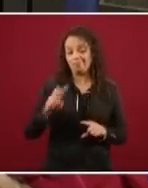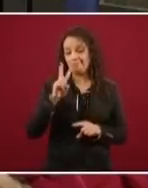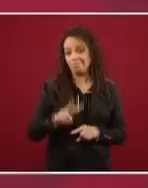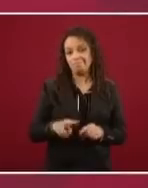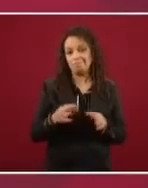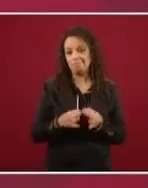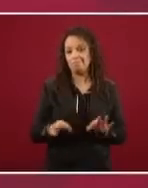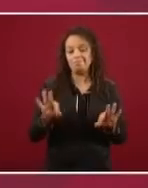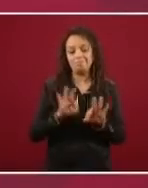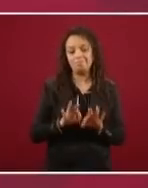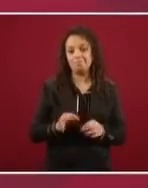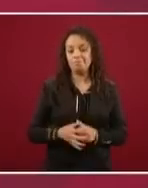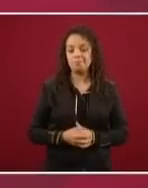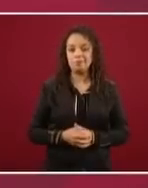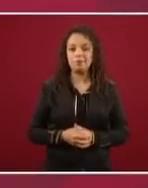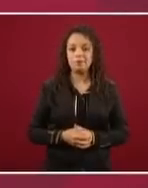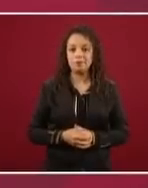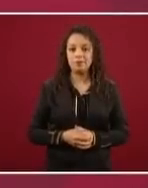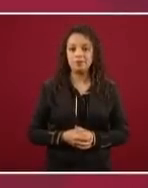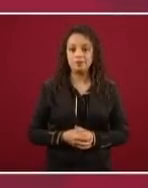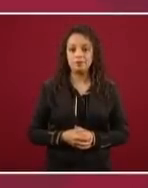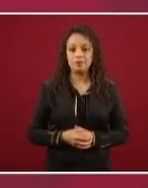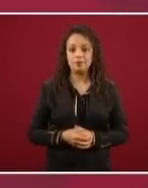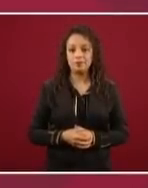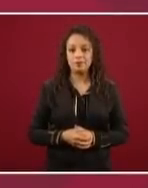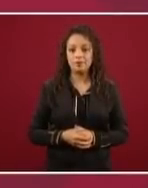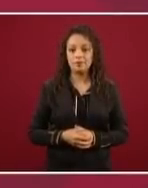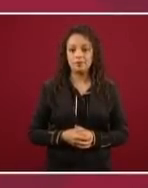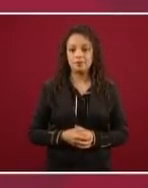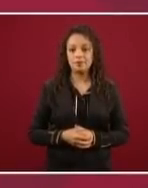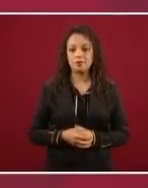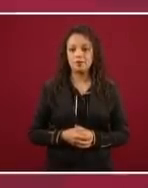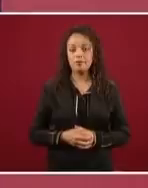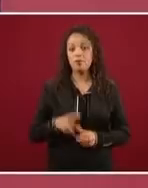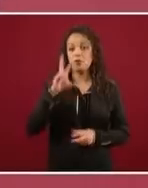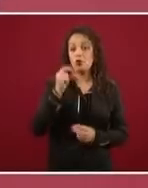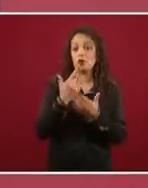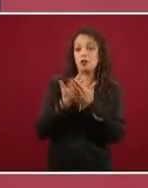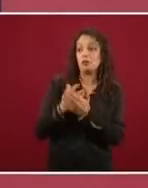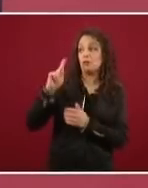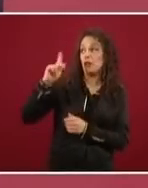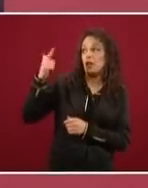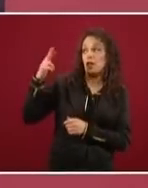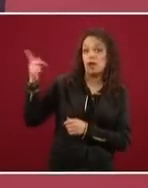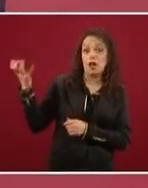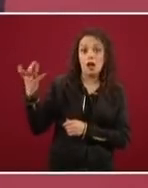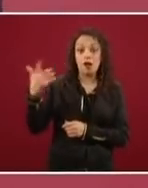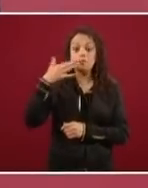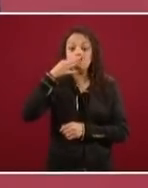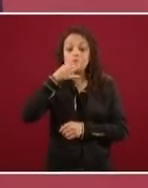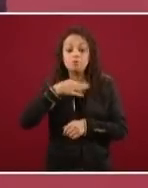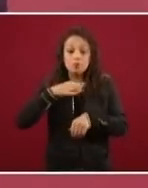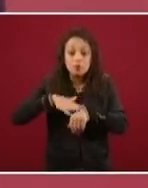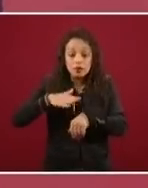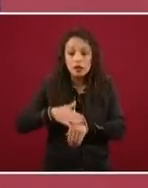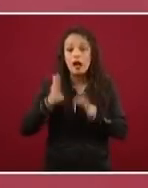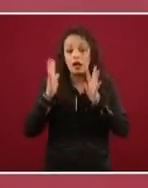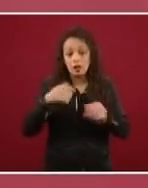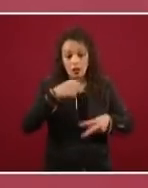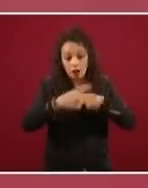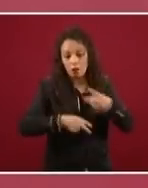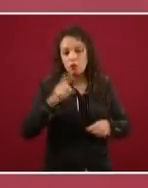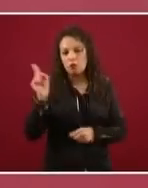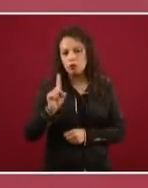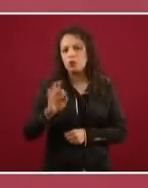el qué no dependa del ejecutivo por qué